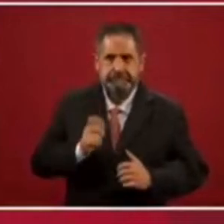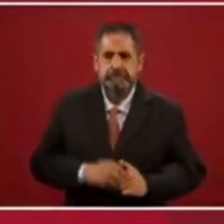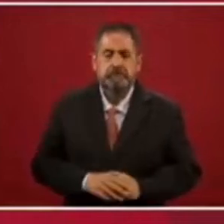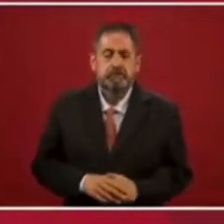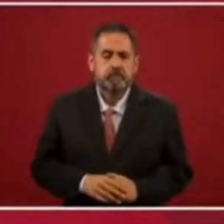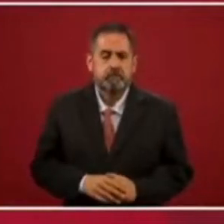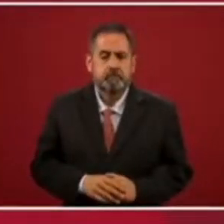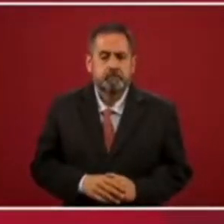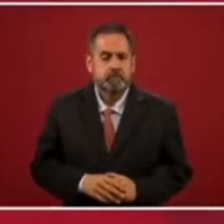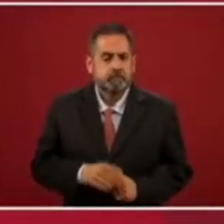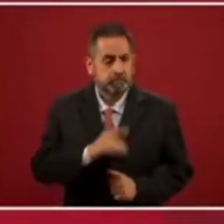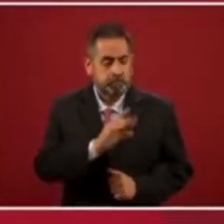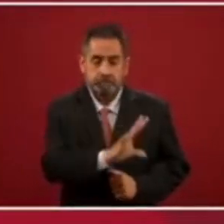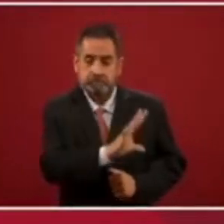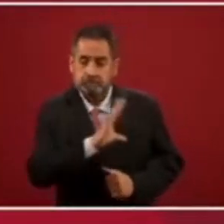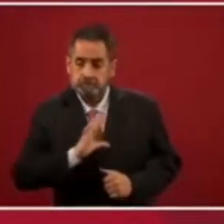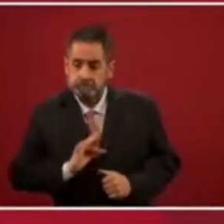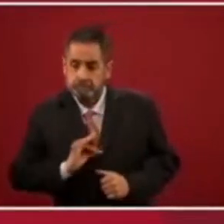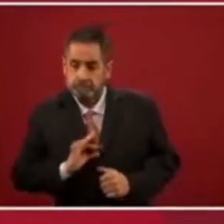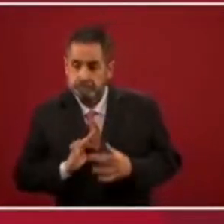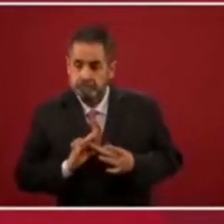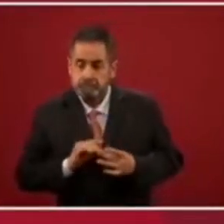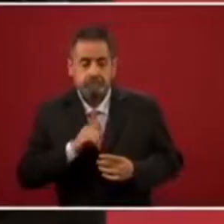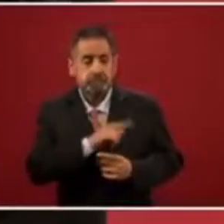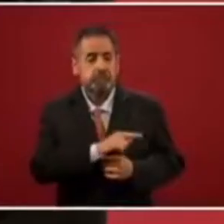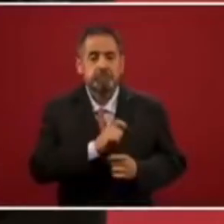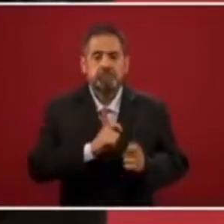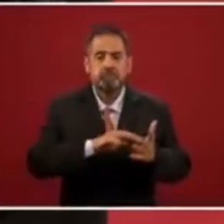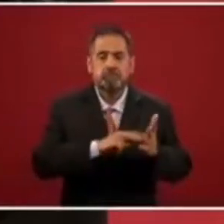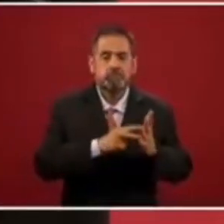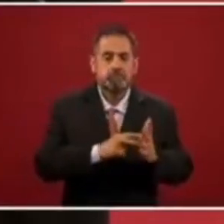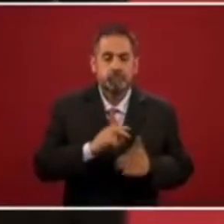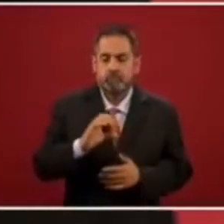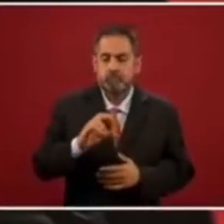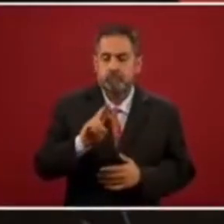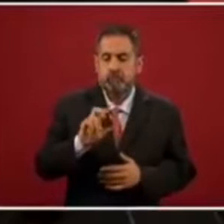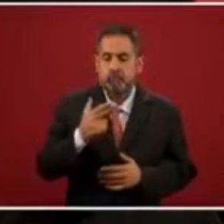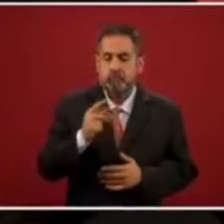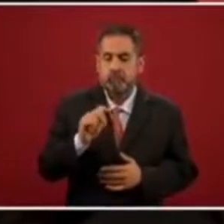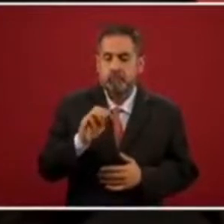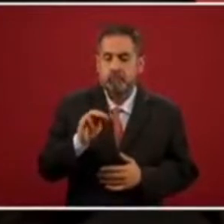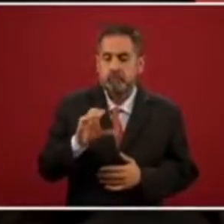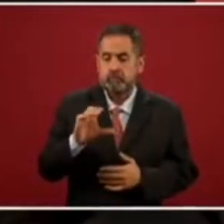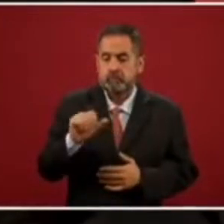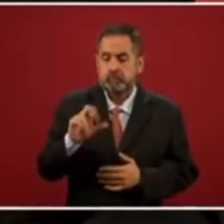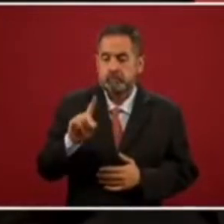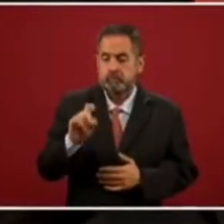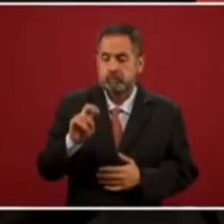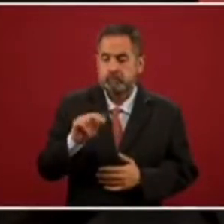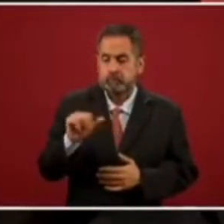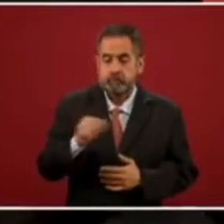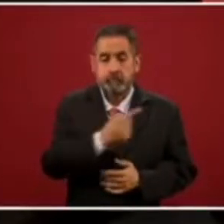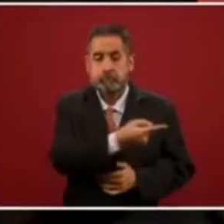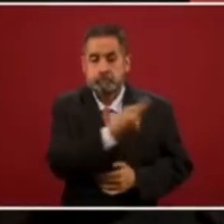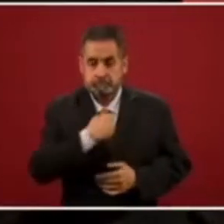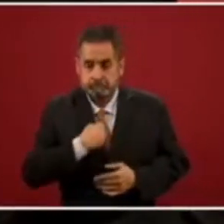Me lo contó el ingeniero Cuauhtémoc Cárdenas. Me